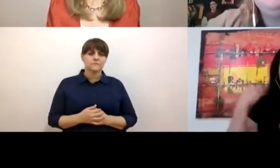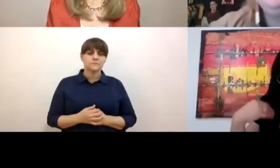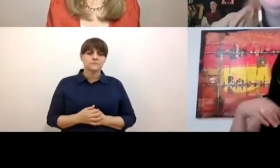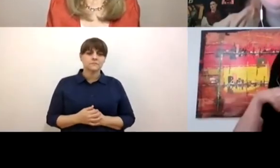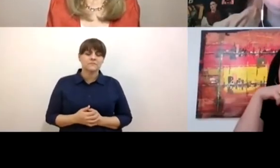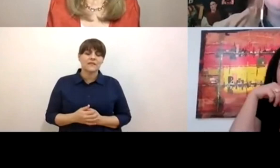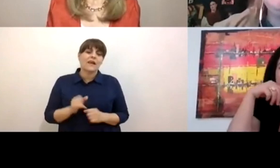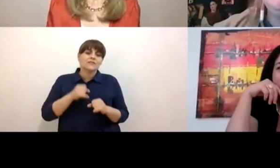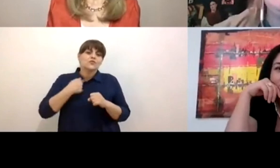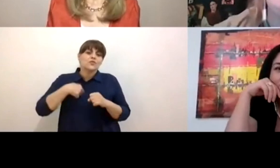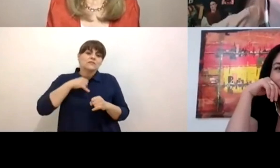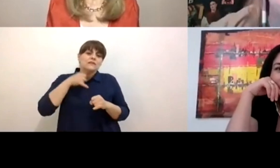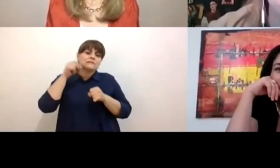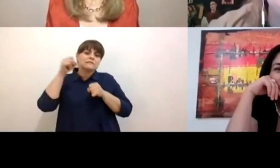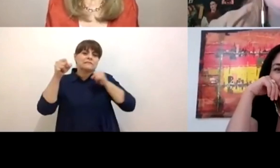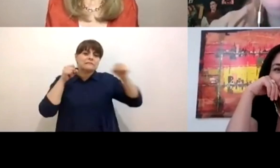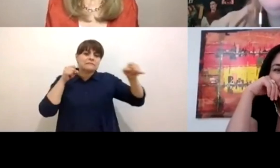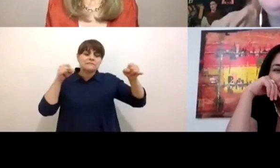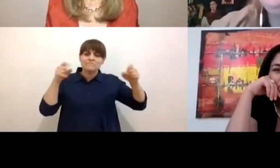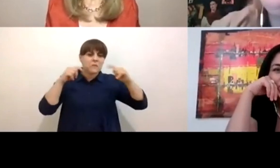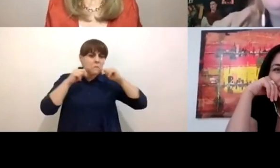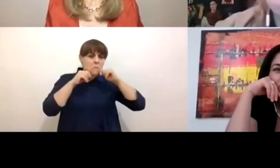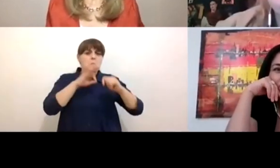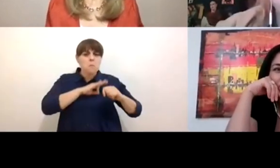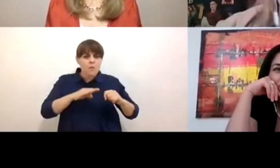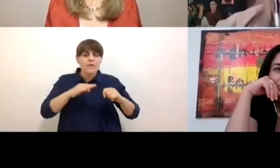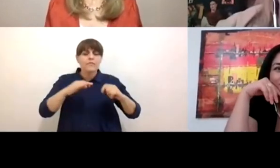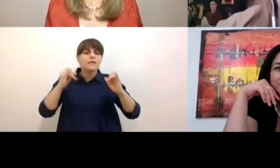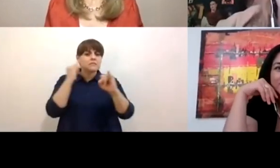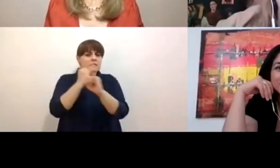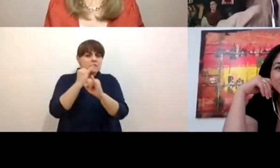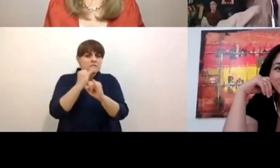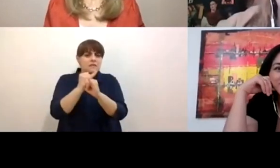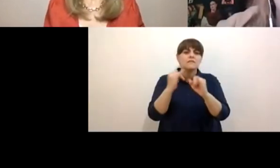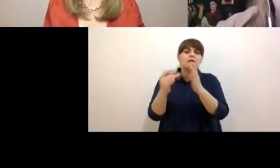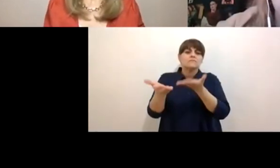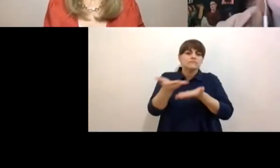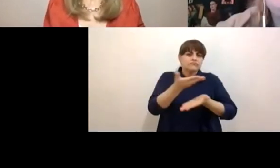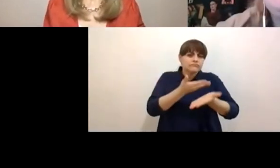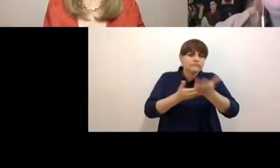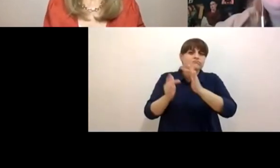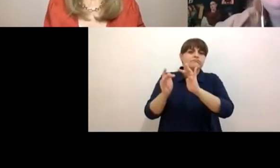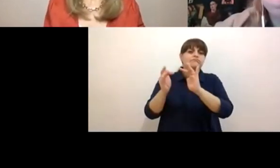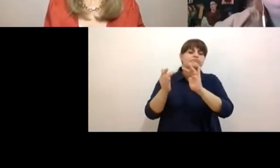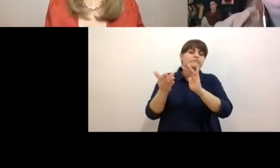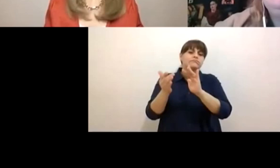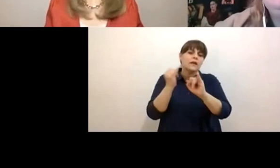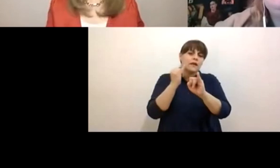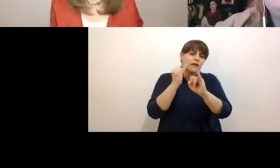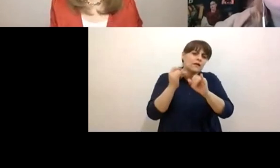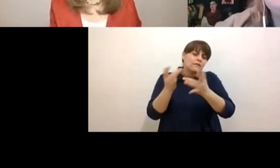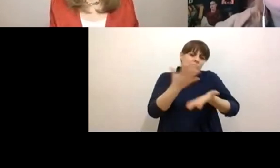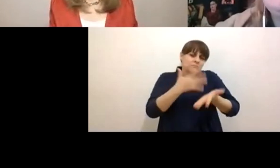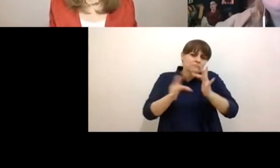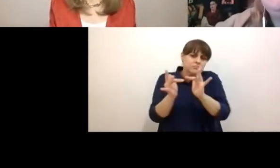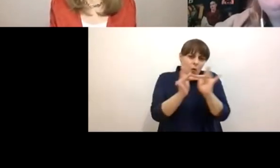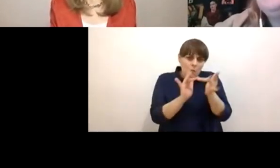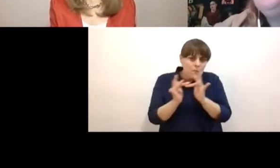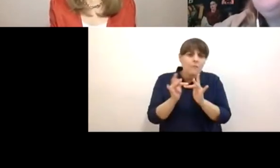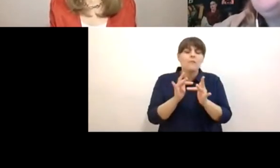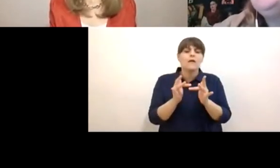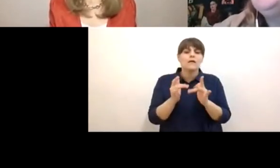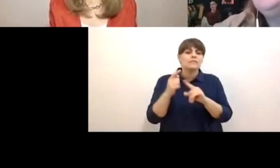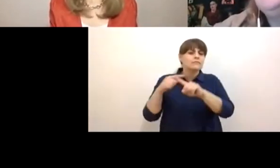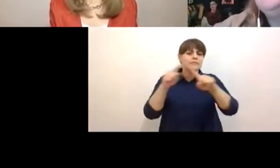privilegio de seguir interactuando a través de las plataformas digitales con los niños, niñas y adolescentes de